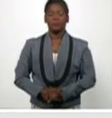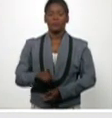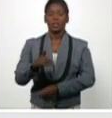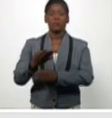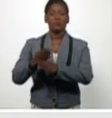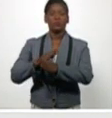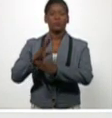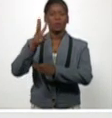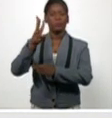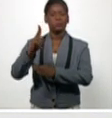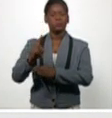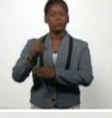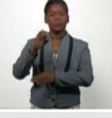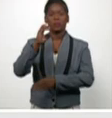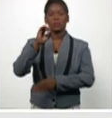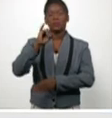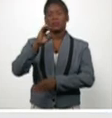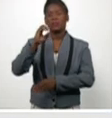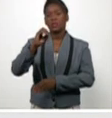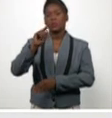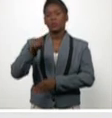del 0,67,